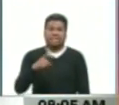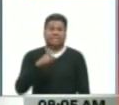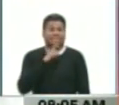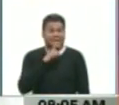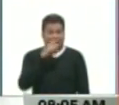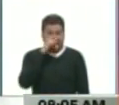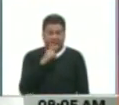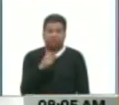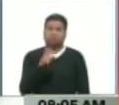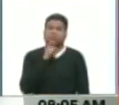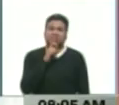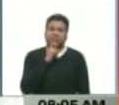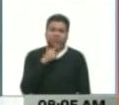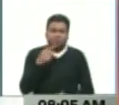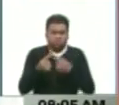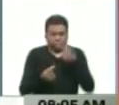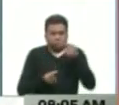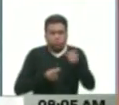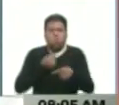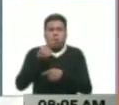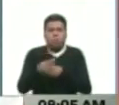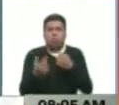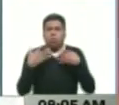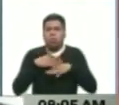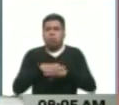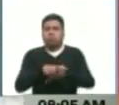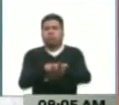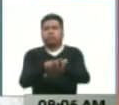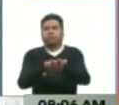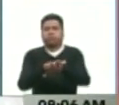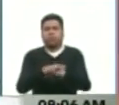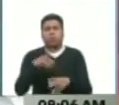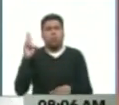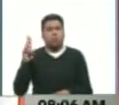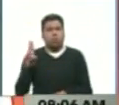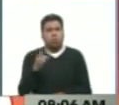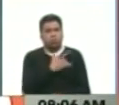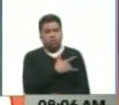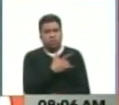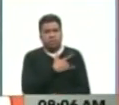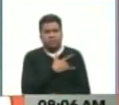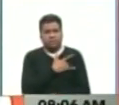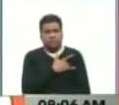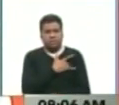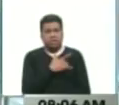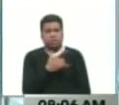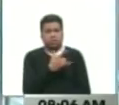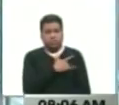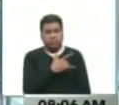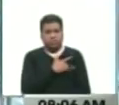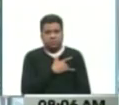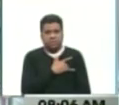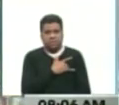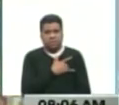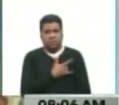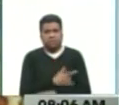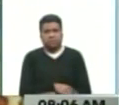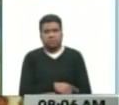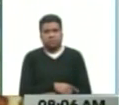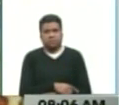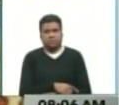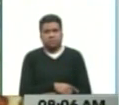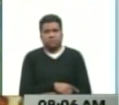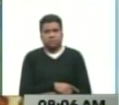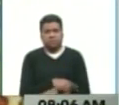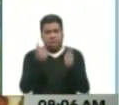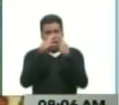imposible. Vamos poco a poco consolidando las universidades de las artes que tenemos. Esta es la fotografía que decía Laura. Ajá. Ahí, que